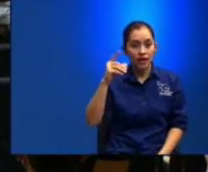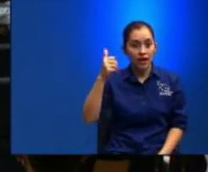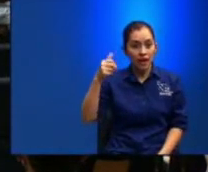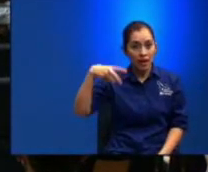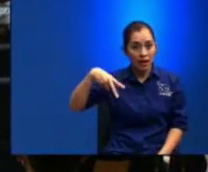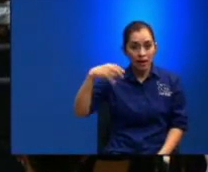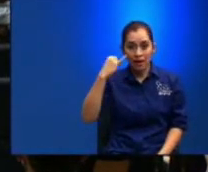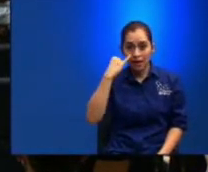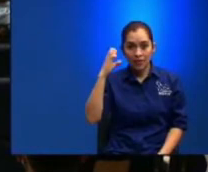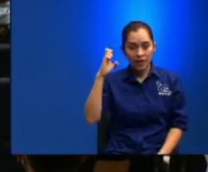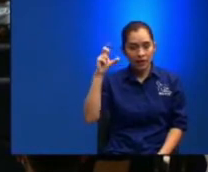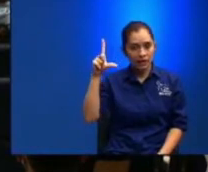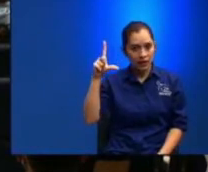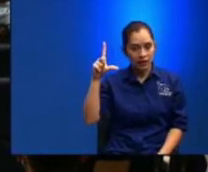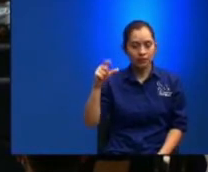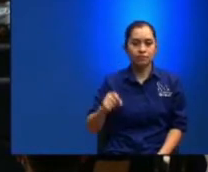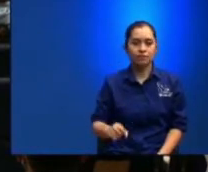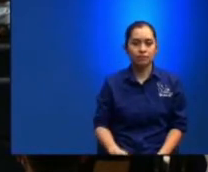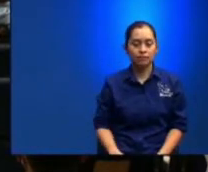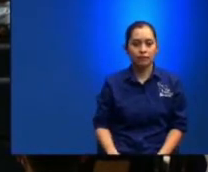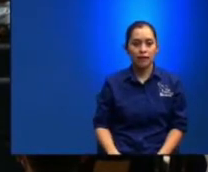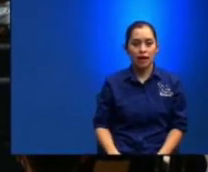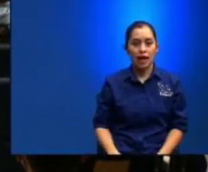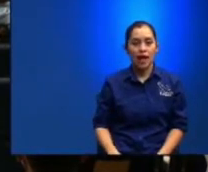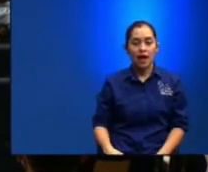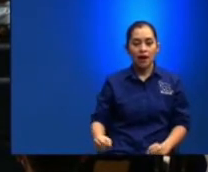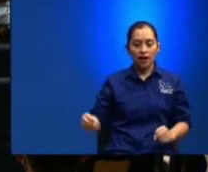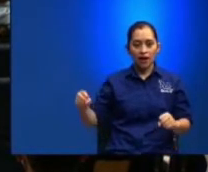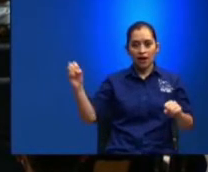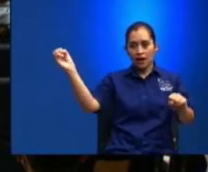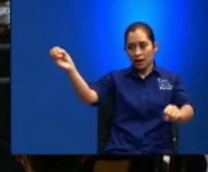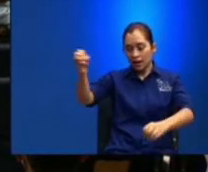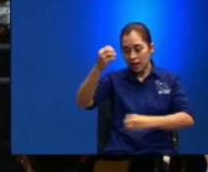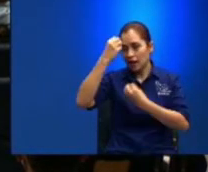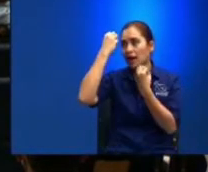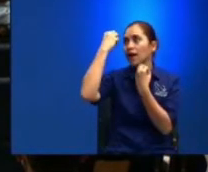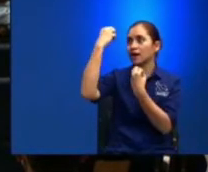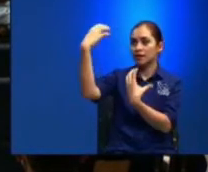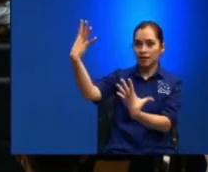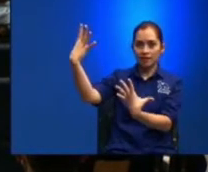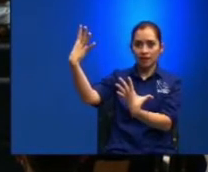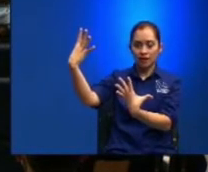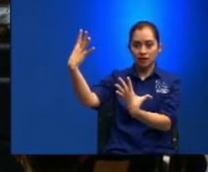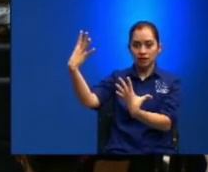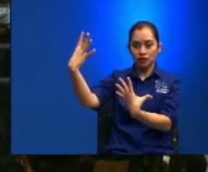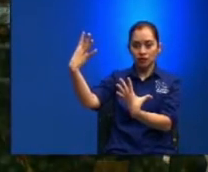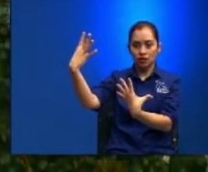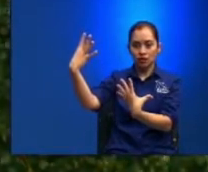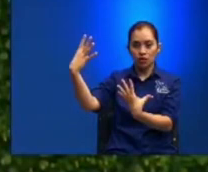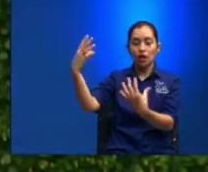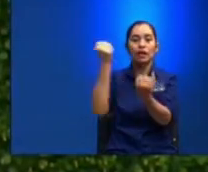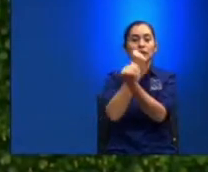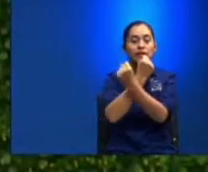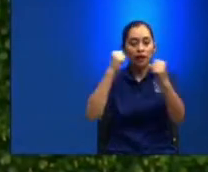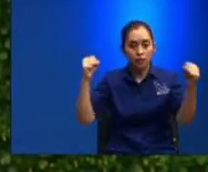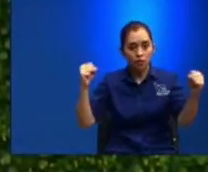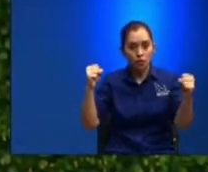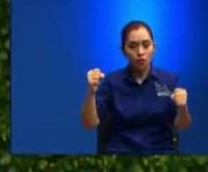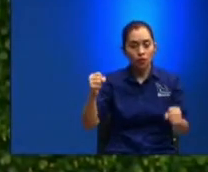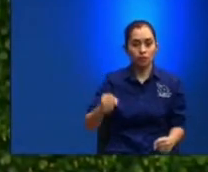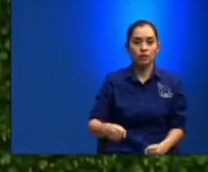revelación la revelación que vino sobre sobre daniel lo salvó a él a sus amigos